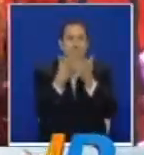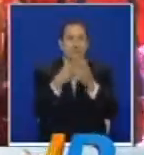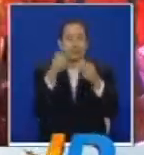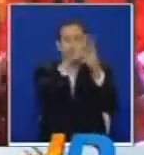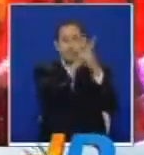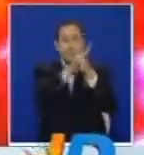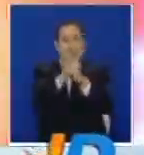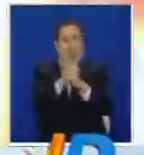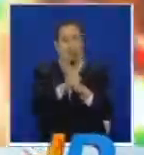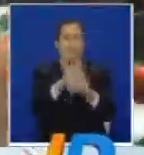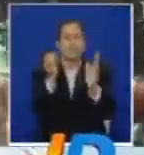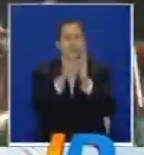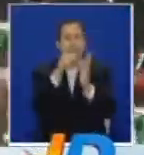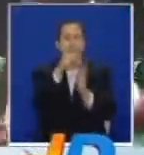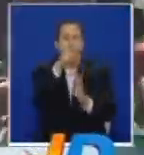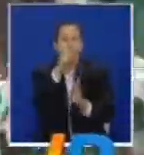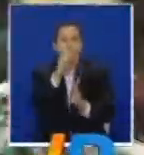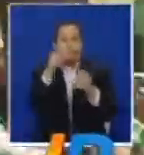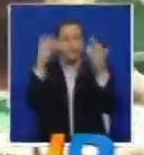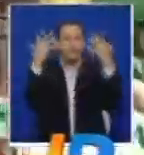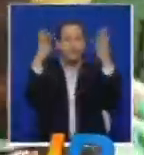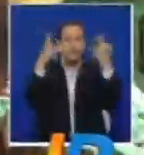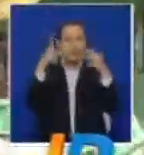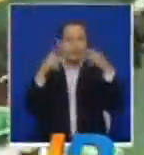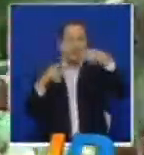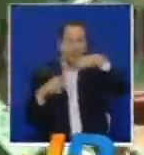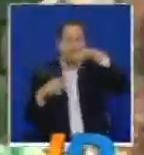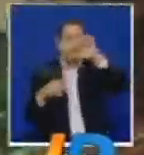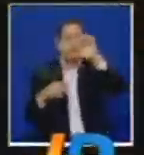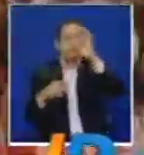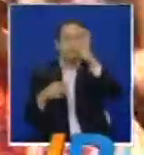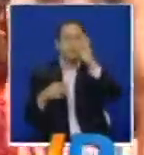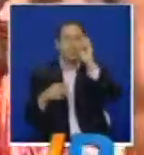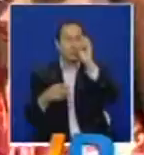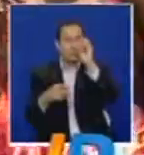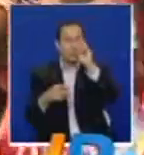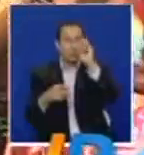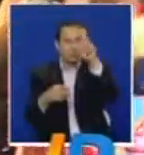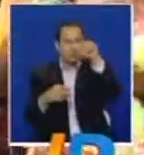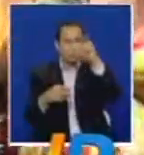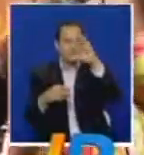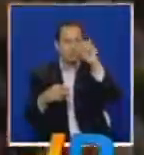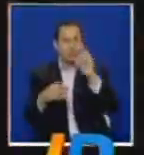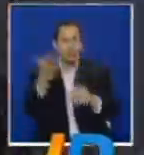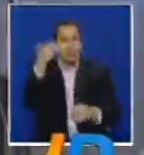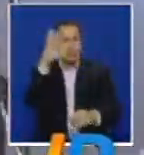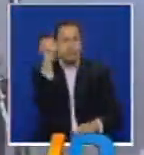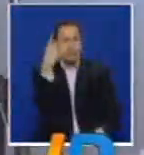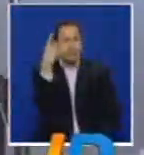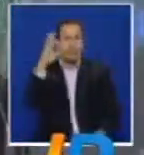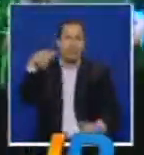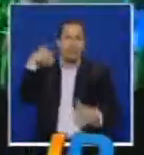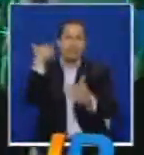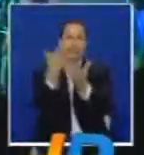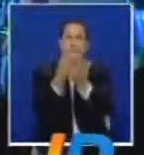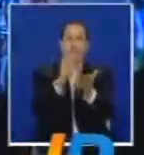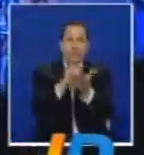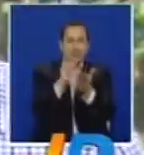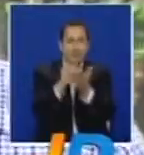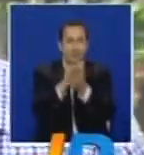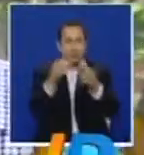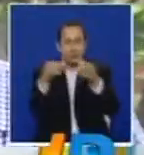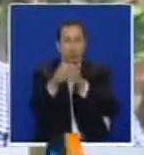versión 17 del Festival Petronio Álvarez, evento en el que ha participado desde su creación y que le ha permitido mostrar su crecimiento el de su grupo